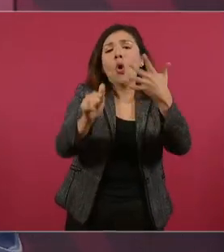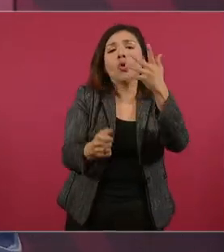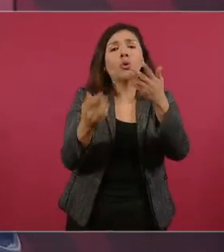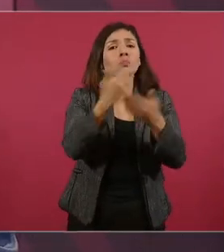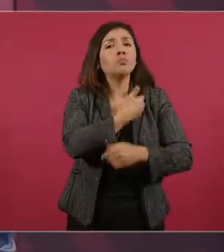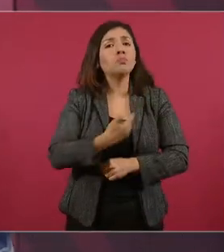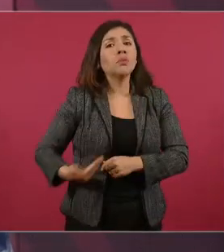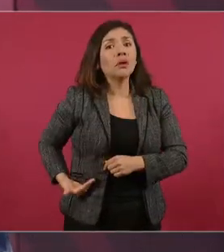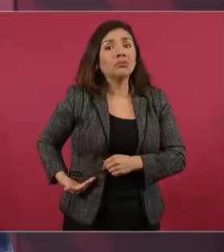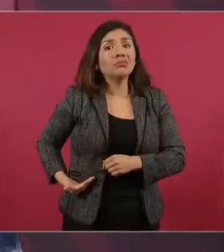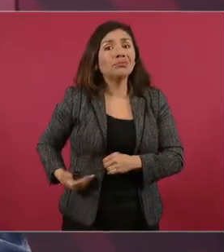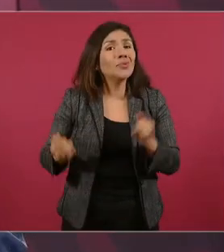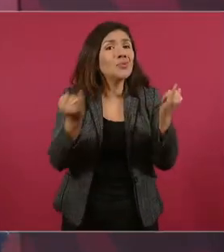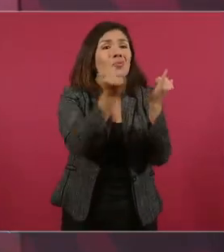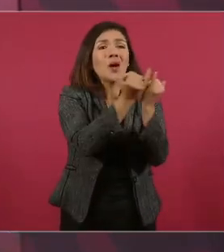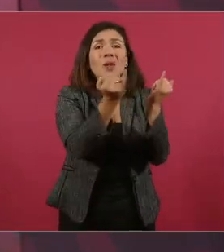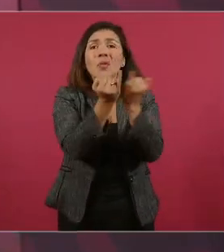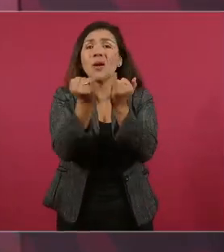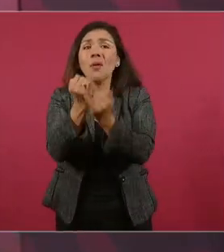hasta